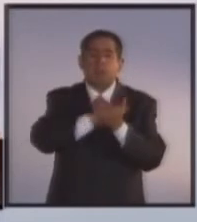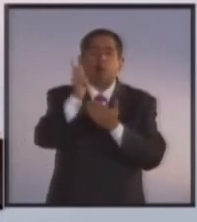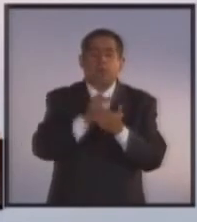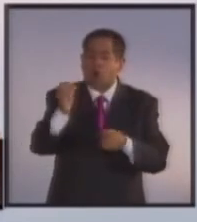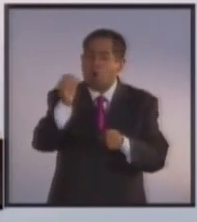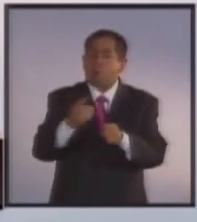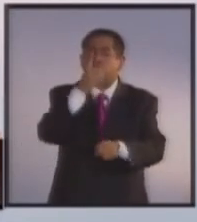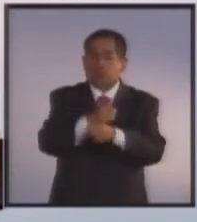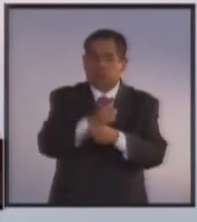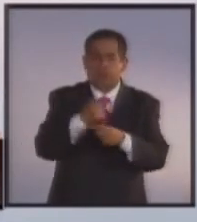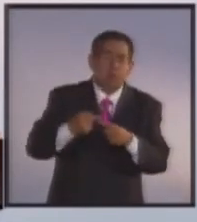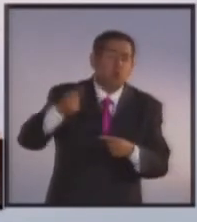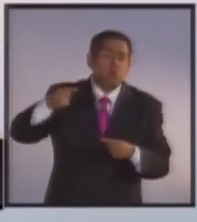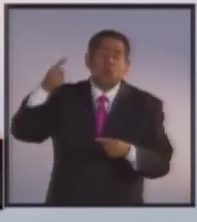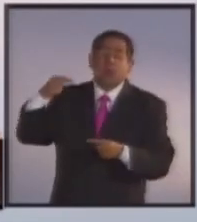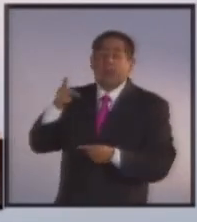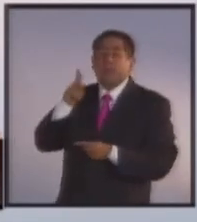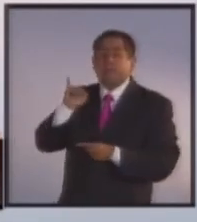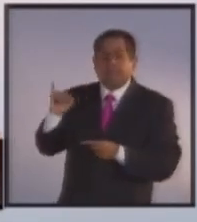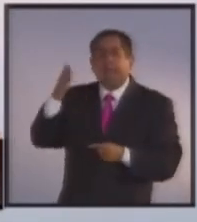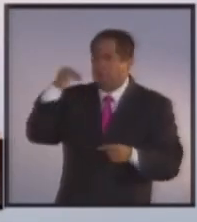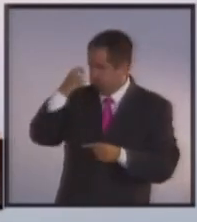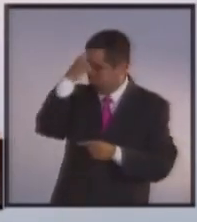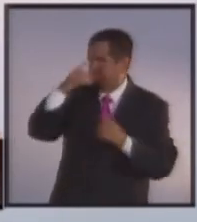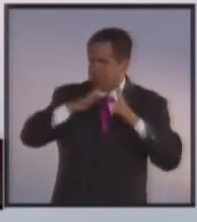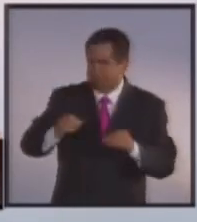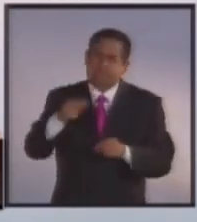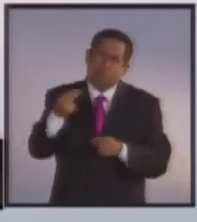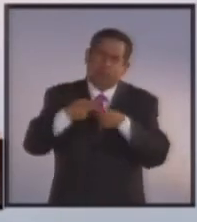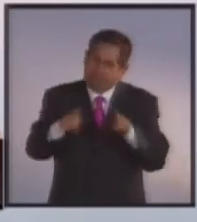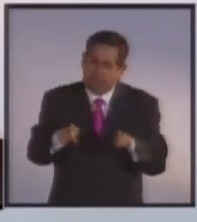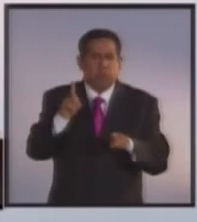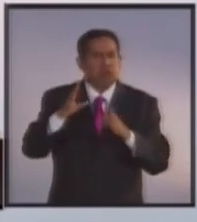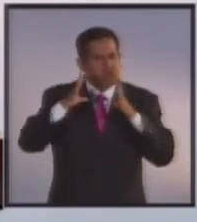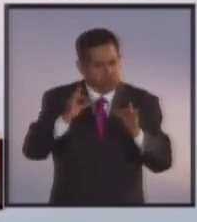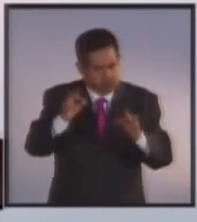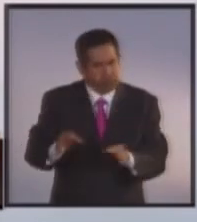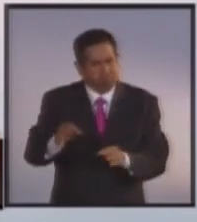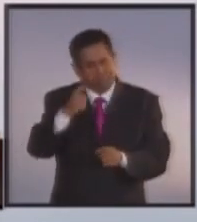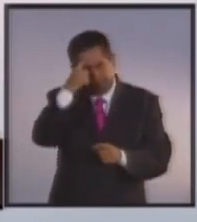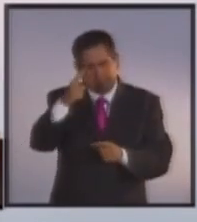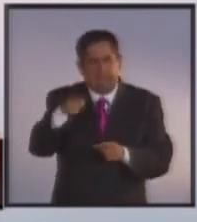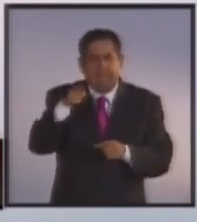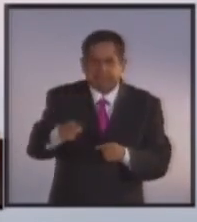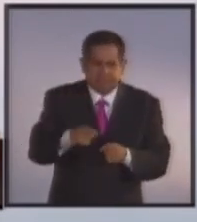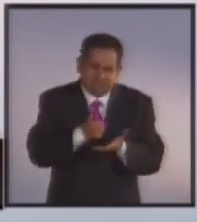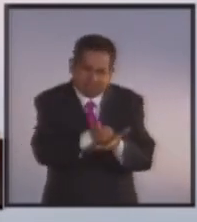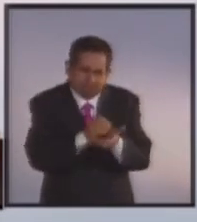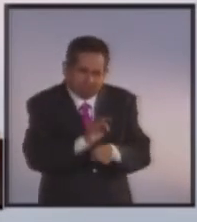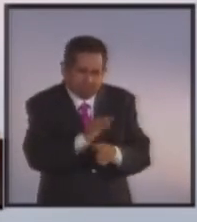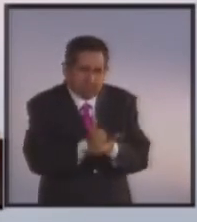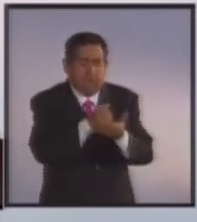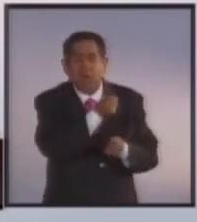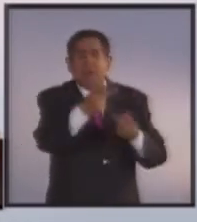creado bajo los gobiernos priistas, bajo otra denominación, pero que estos programas han permitido mitigar el hambre